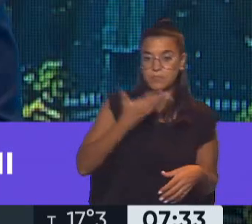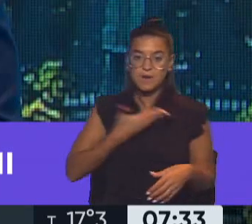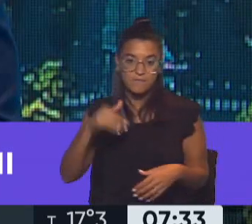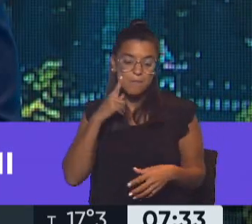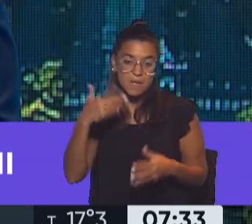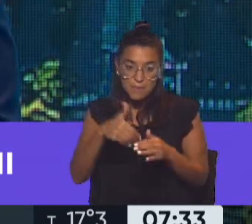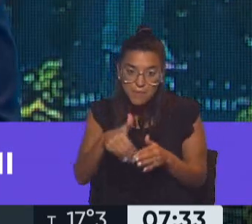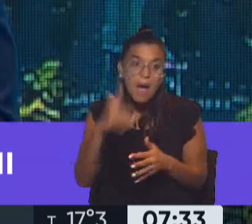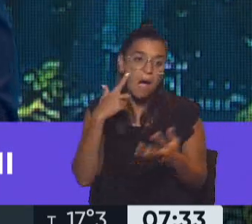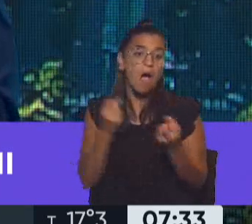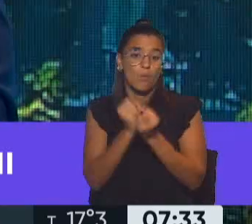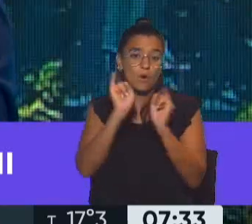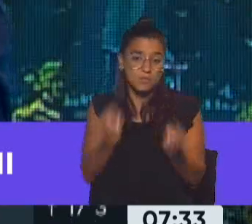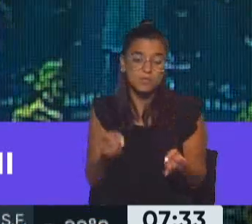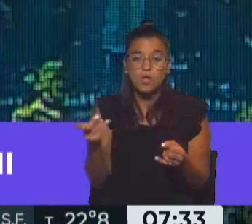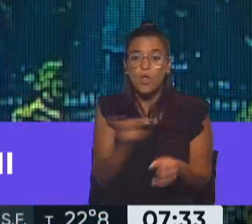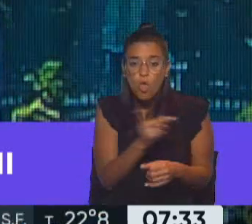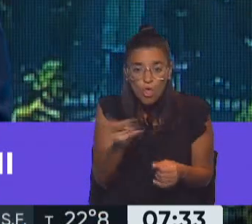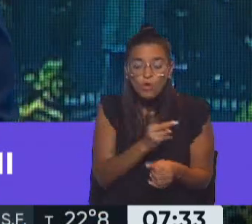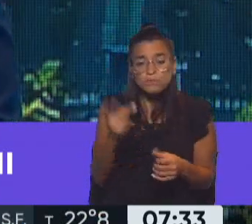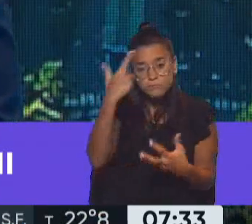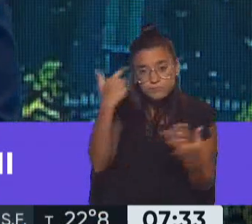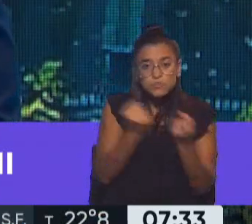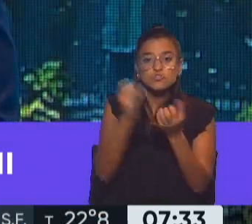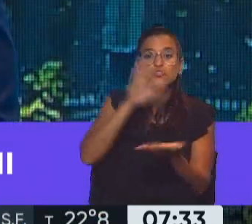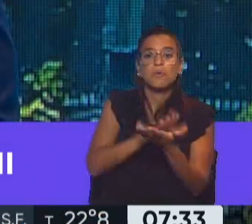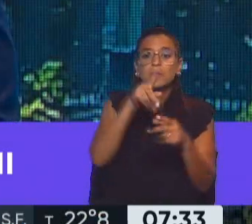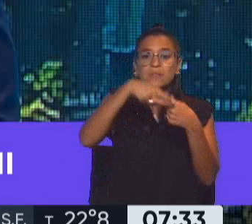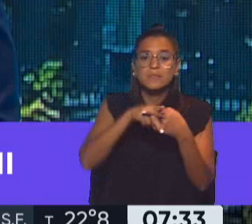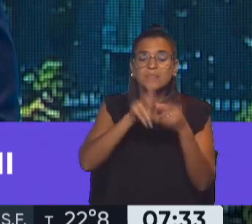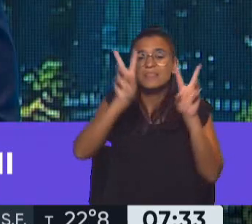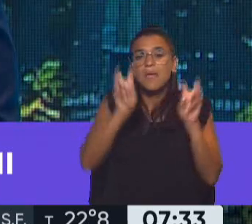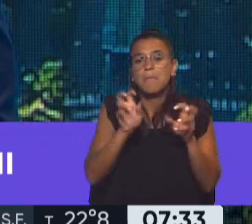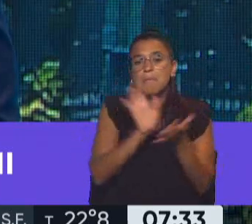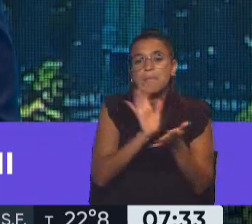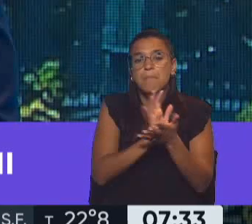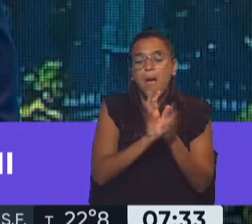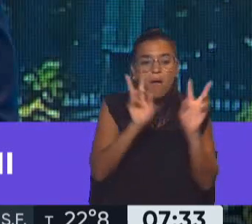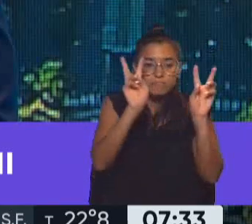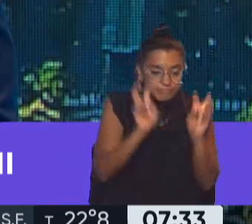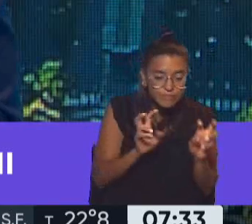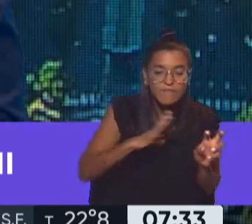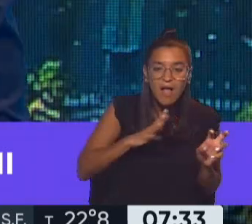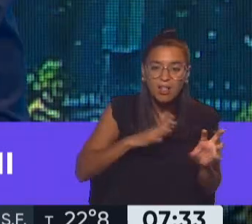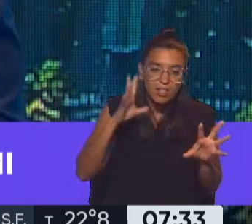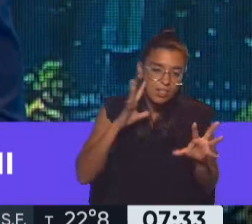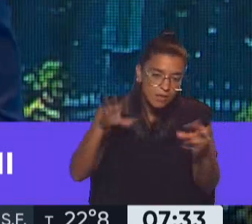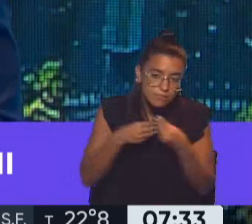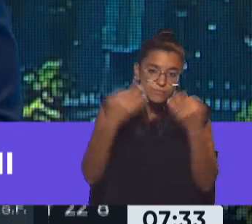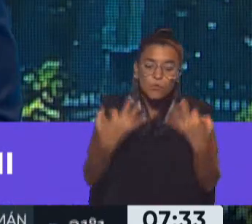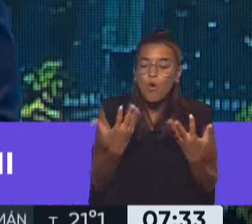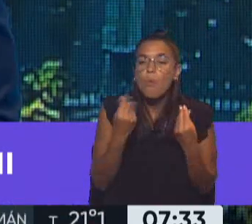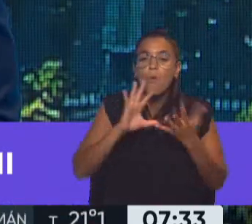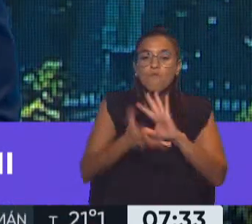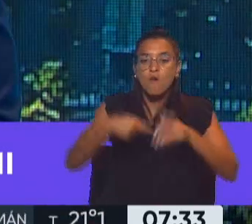de acuerdo, en el cual se pusieron de acuerdo en las cuestiones que no estaban llegando por cerrar, que era principalmente el sendero